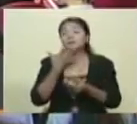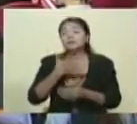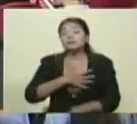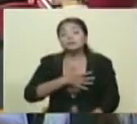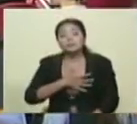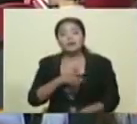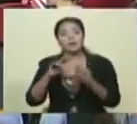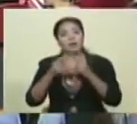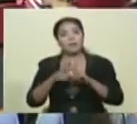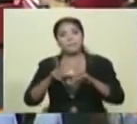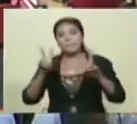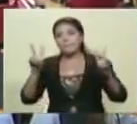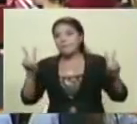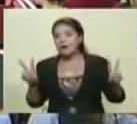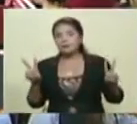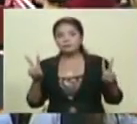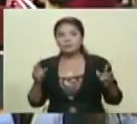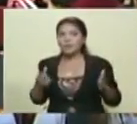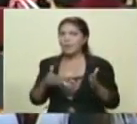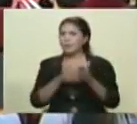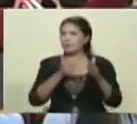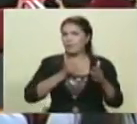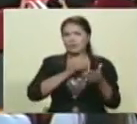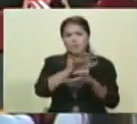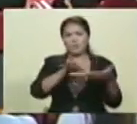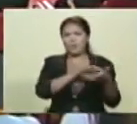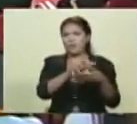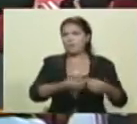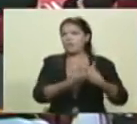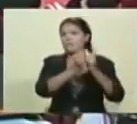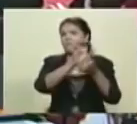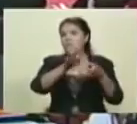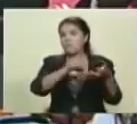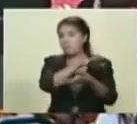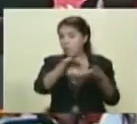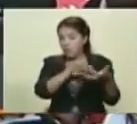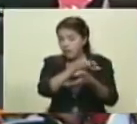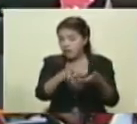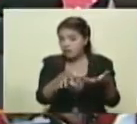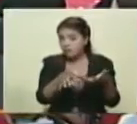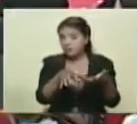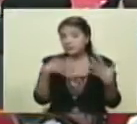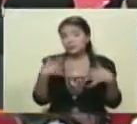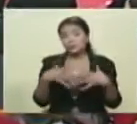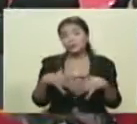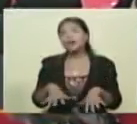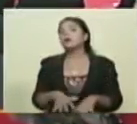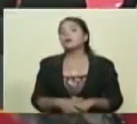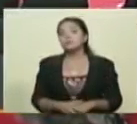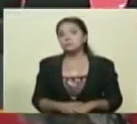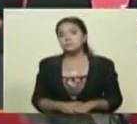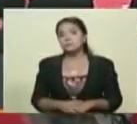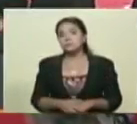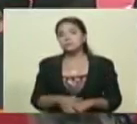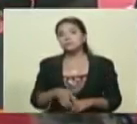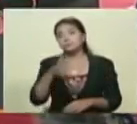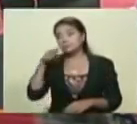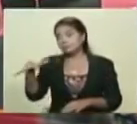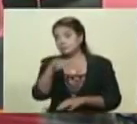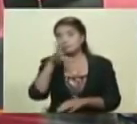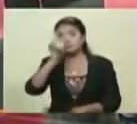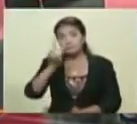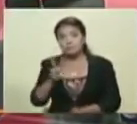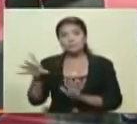paz, contra toda forma de violencia y por el irreductible derecho de Venezuela y del pueblo venezolano